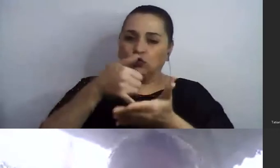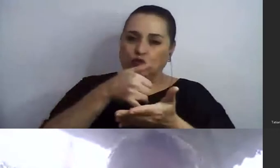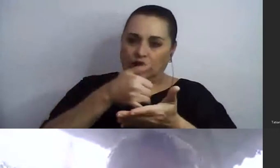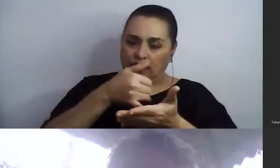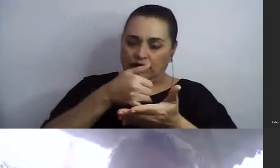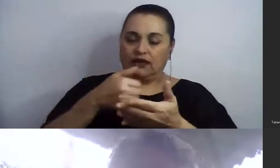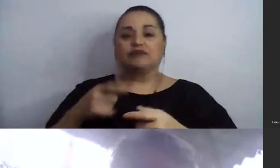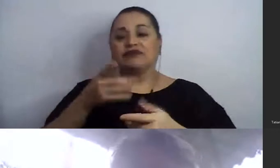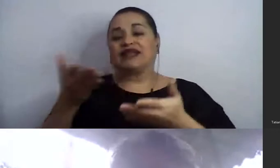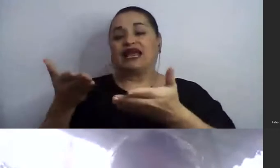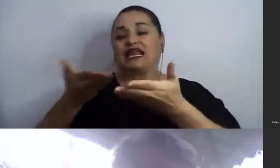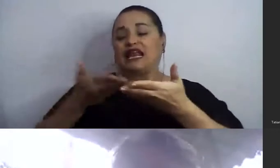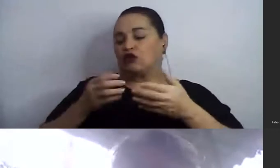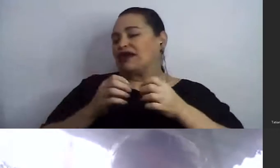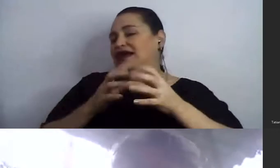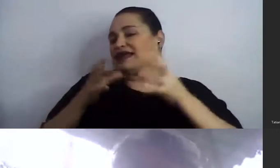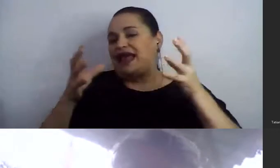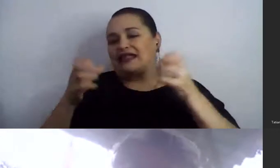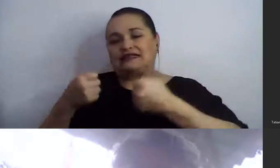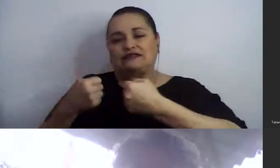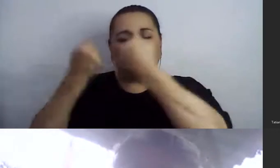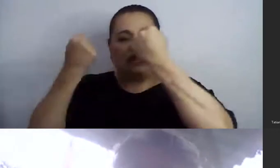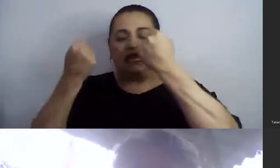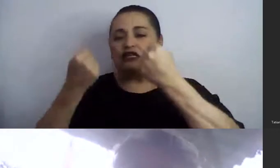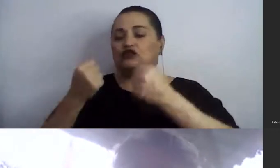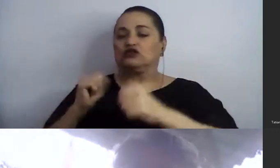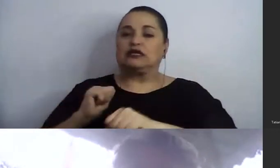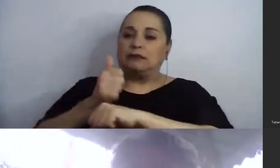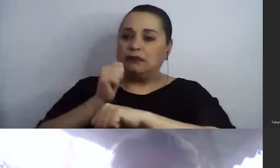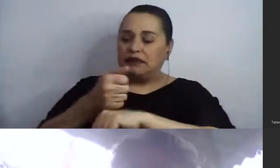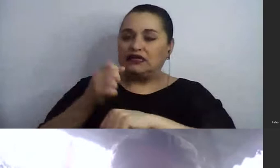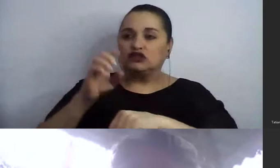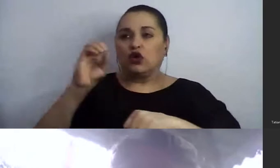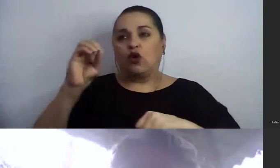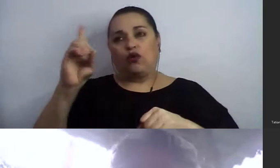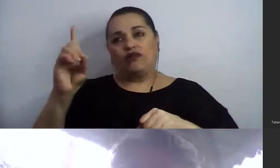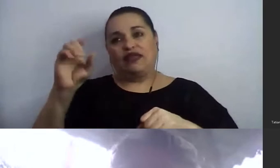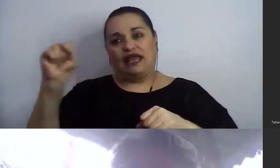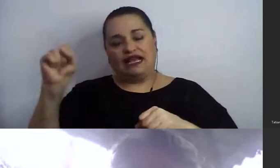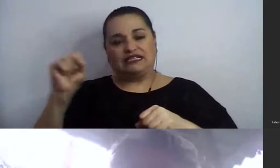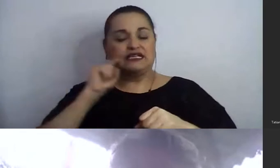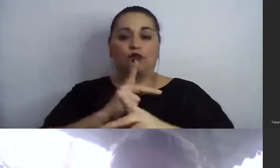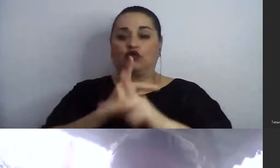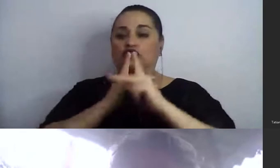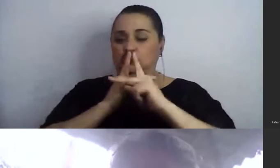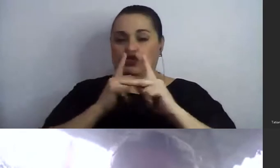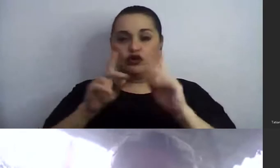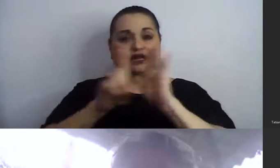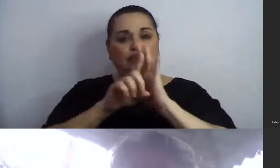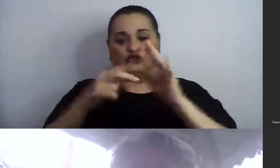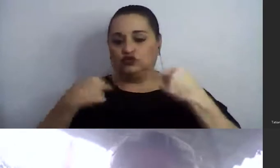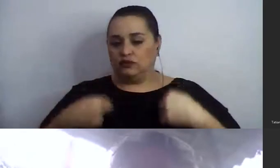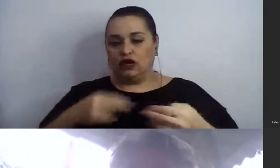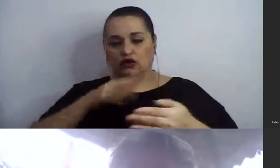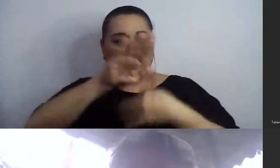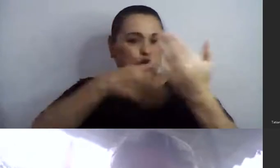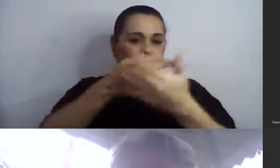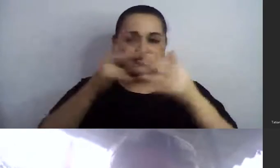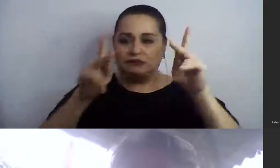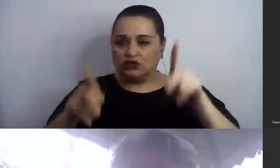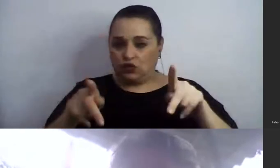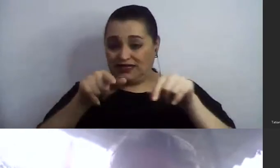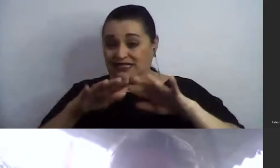generando grandes desafíos en la implementación de los ODS y en la protección de los derechos humanos de todas las personas en este